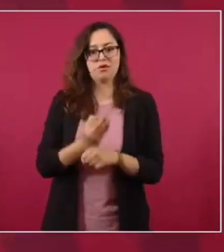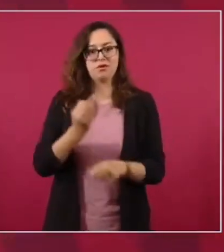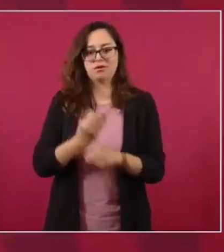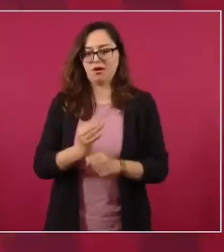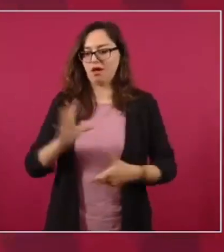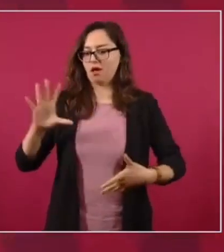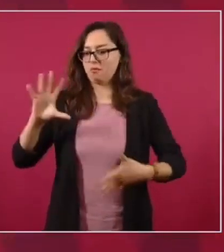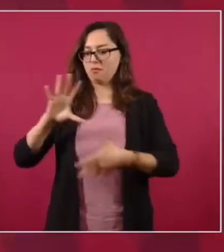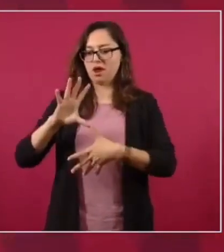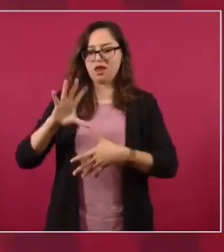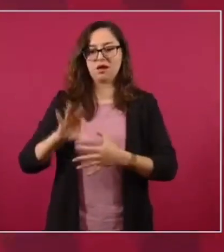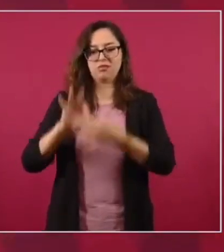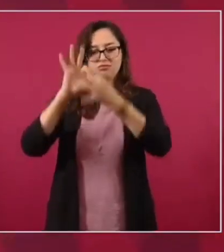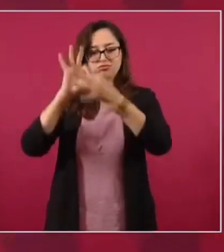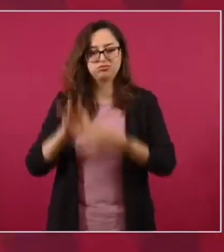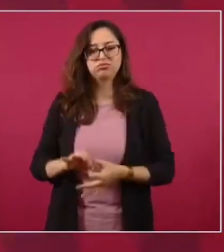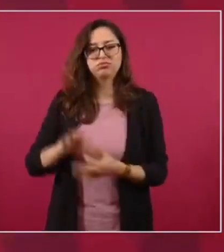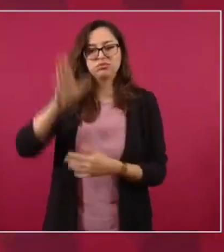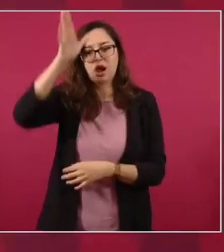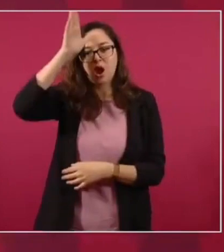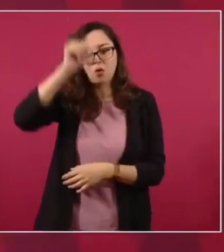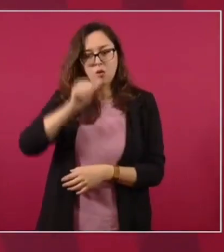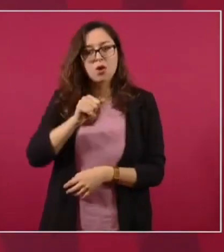inmejorables para un acuerdo